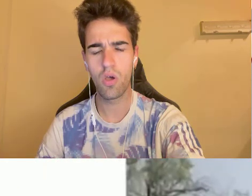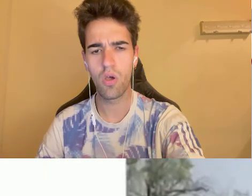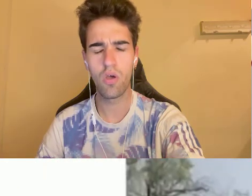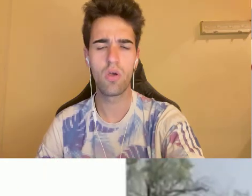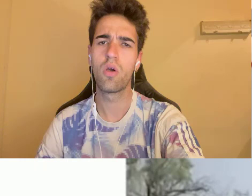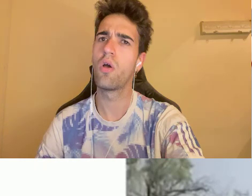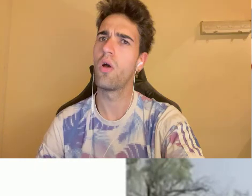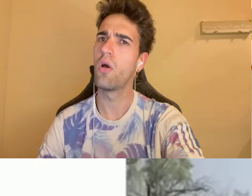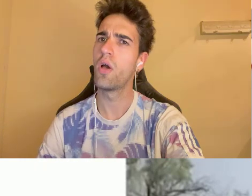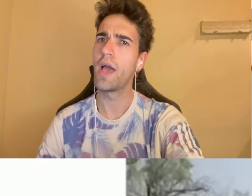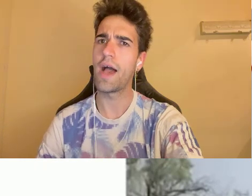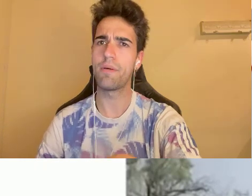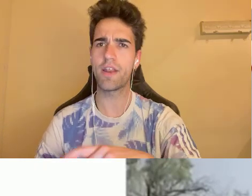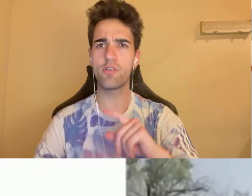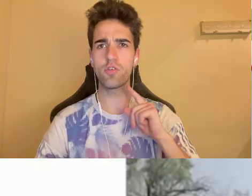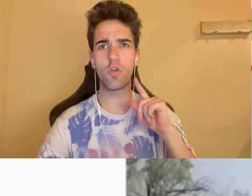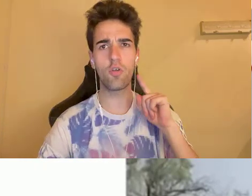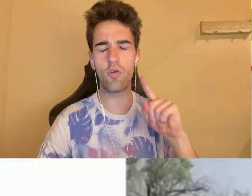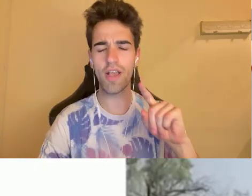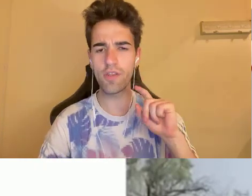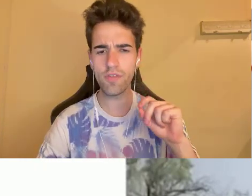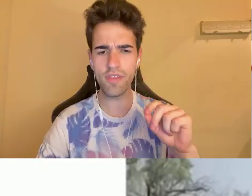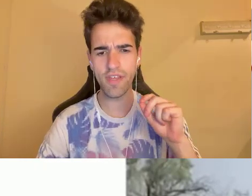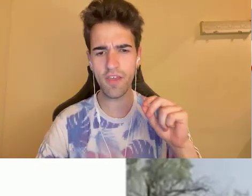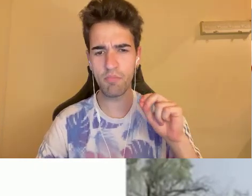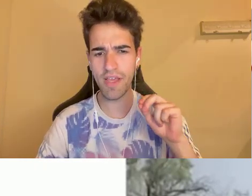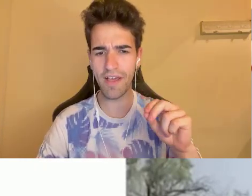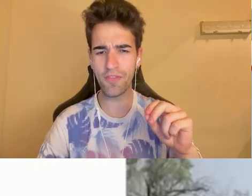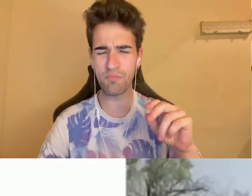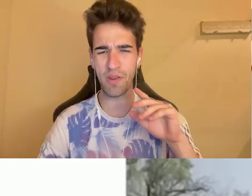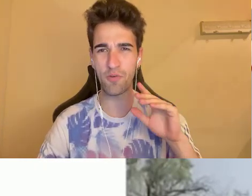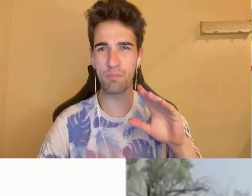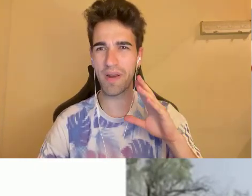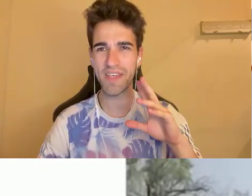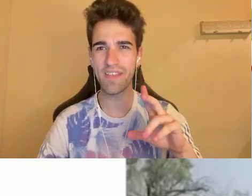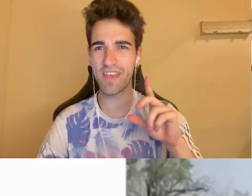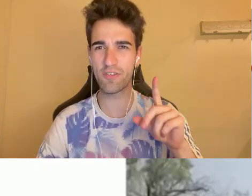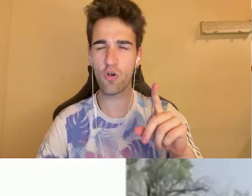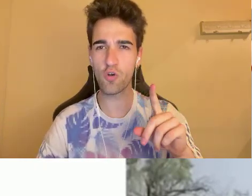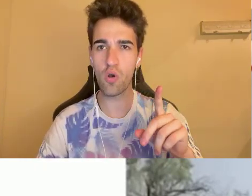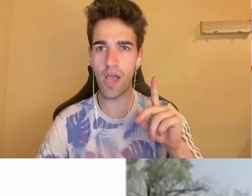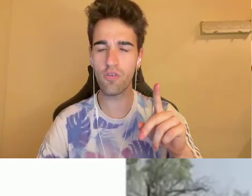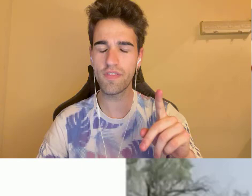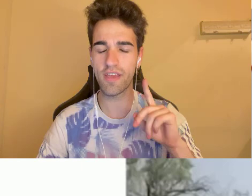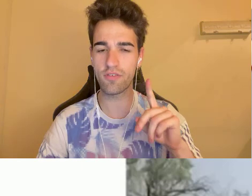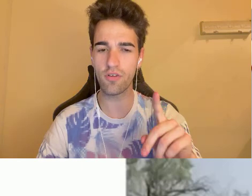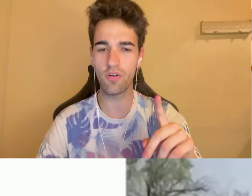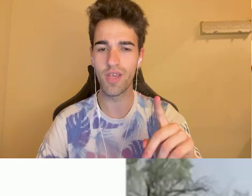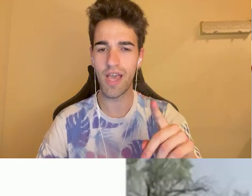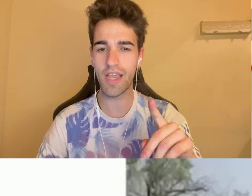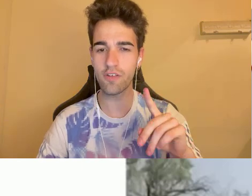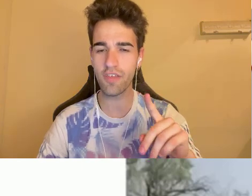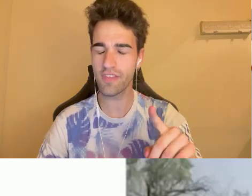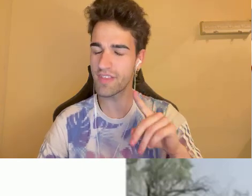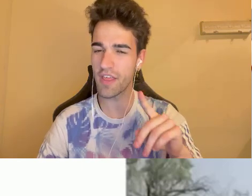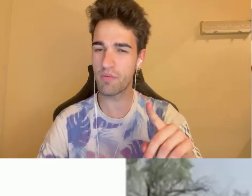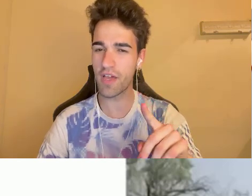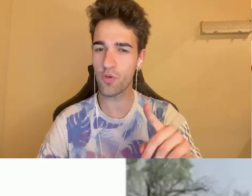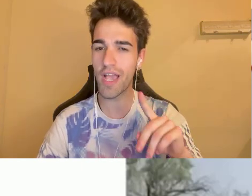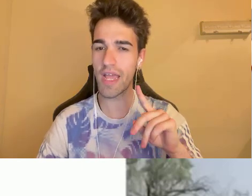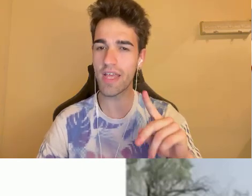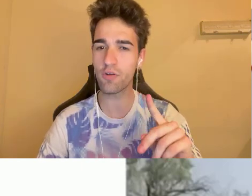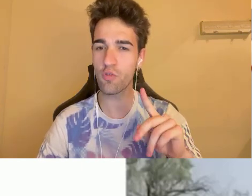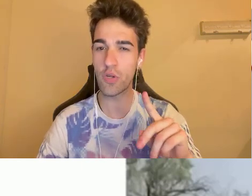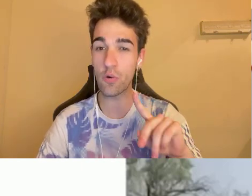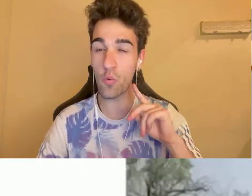en esa zona. A ver, no, aquí nos están explicando, perdón, Parque de Texcoco, no, Lago de Texcoco. Aquí nos están